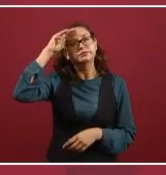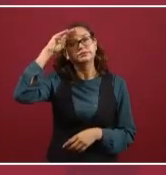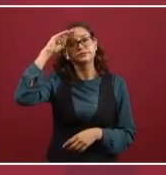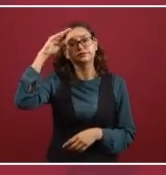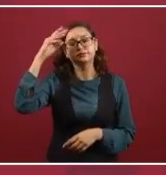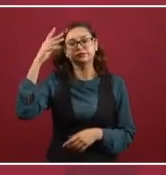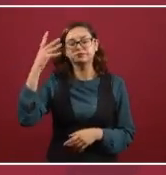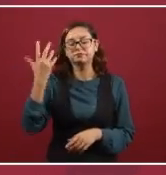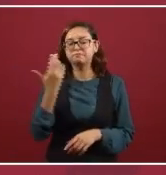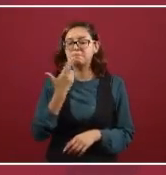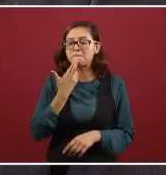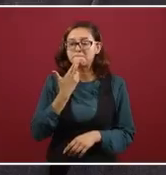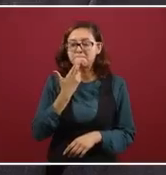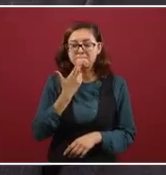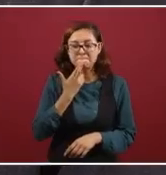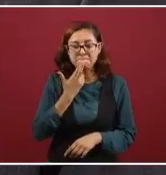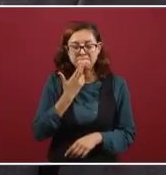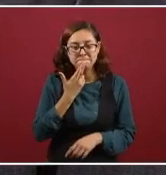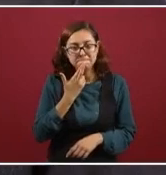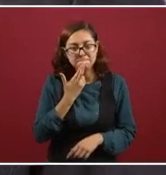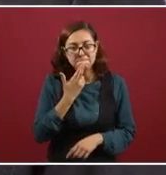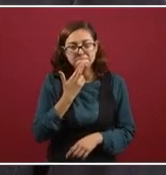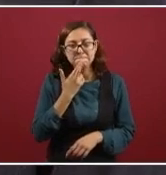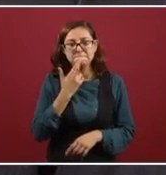es mucho mejor